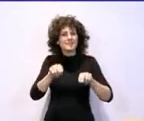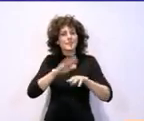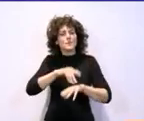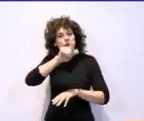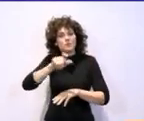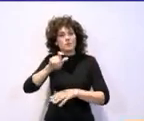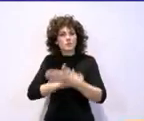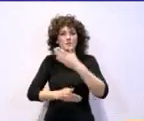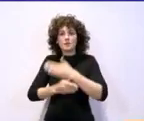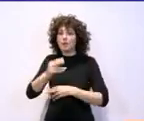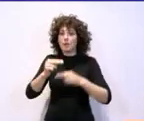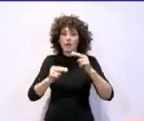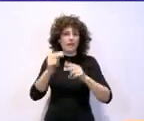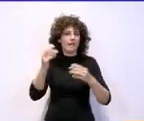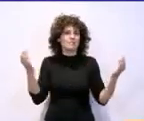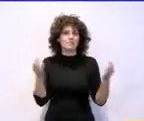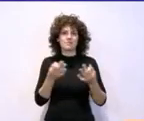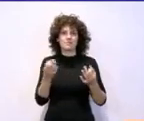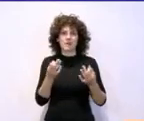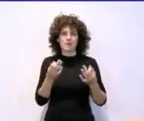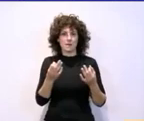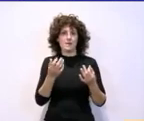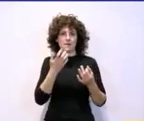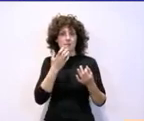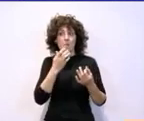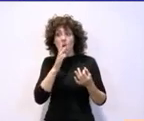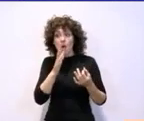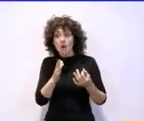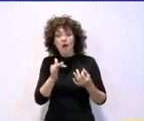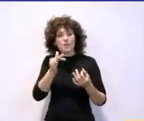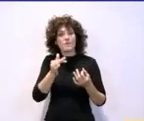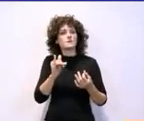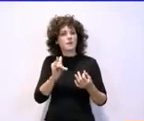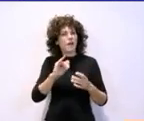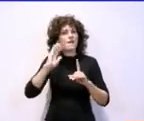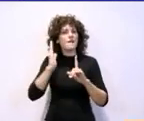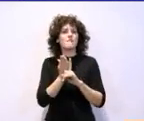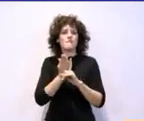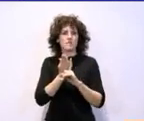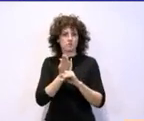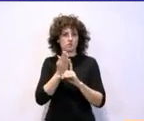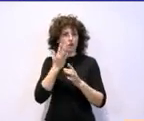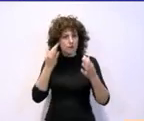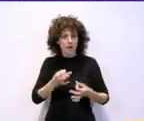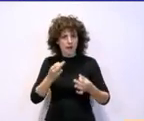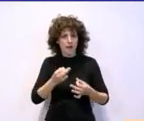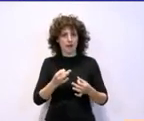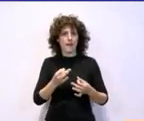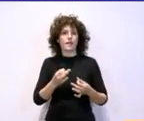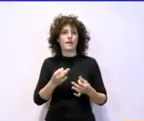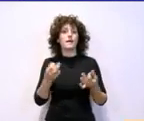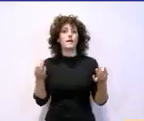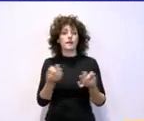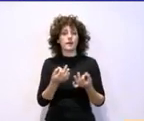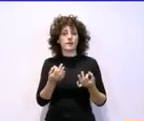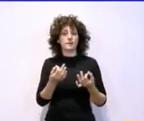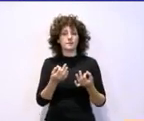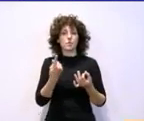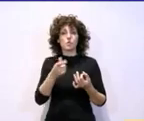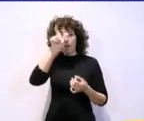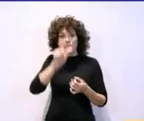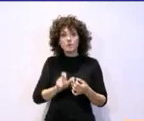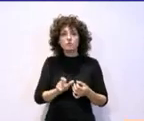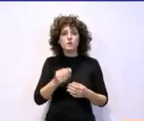con discapacidad que no sean mayores. Porque además tiene una incidencia y un efecto real. Y es que una